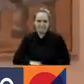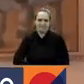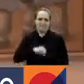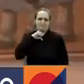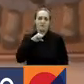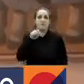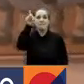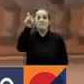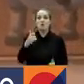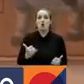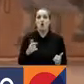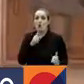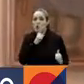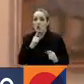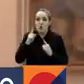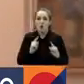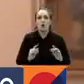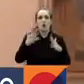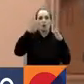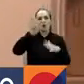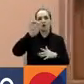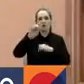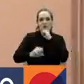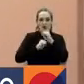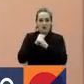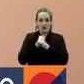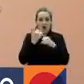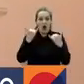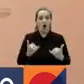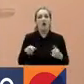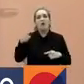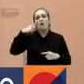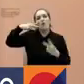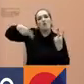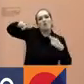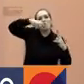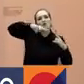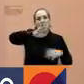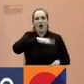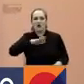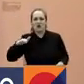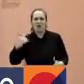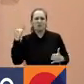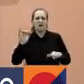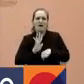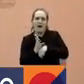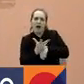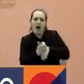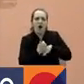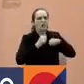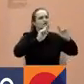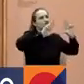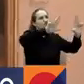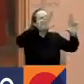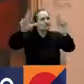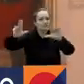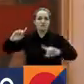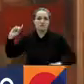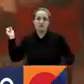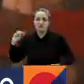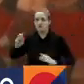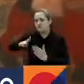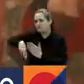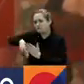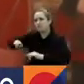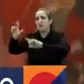cumple 90 años. Yo los estoy saludando desde el Museo de Antioquia, donde convergen todas sus obras donadas durante muchos años del